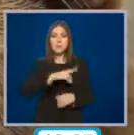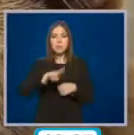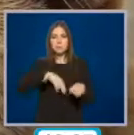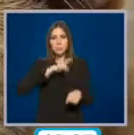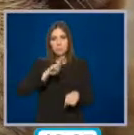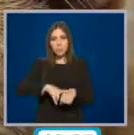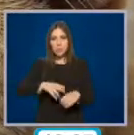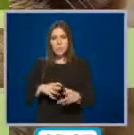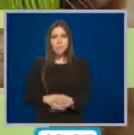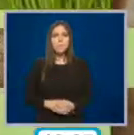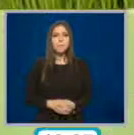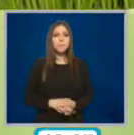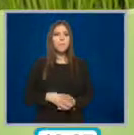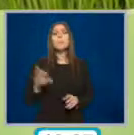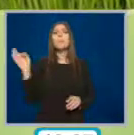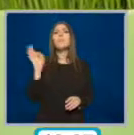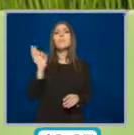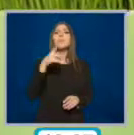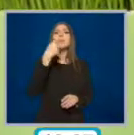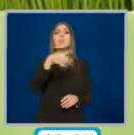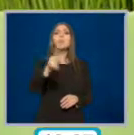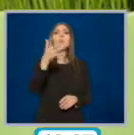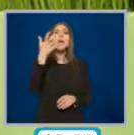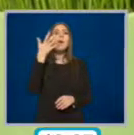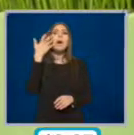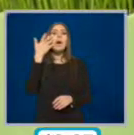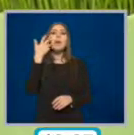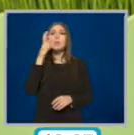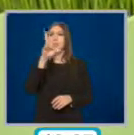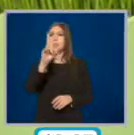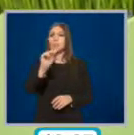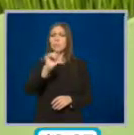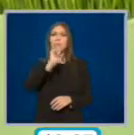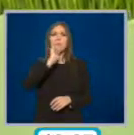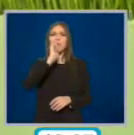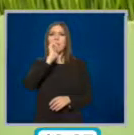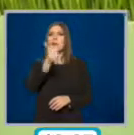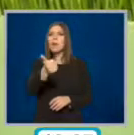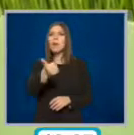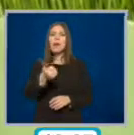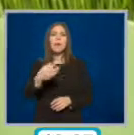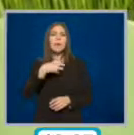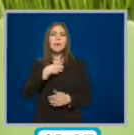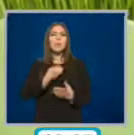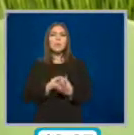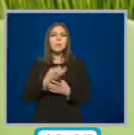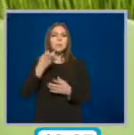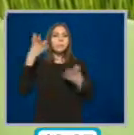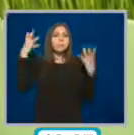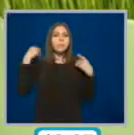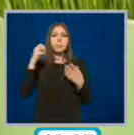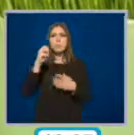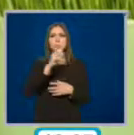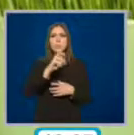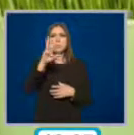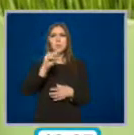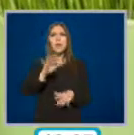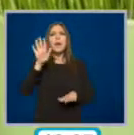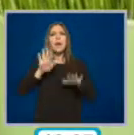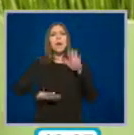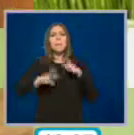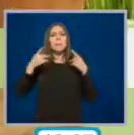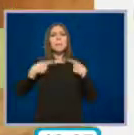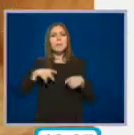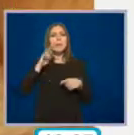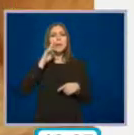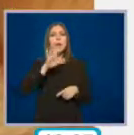pasa si nuestro gato no expulsa estas bolas de pelo? ¿puede Eso también pasar? es muy importante, en efecto. Realmente nos damos cuenta